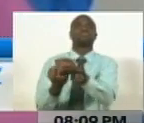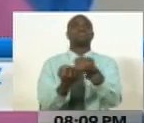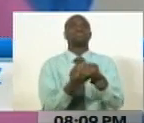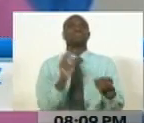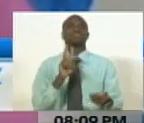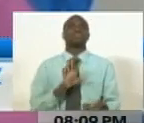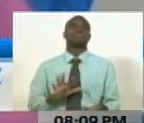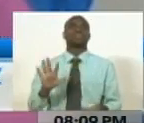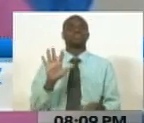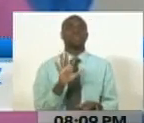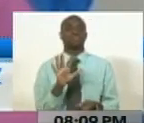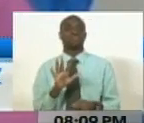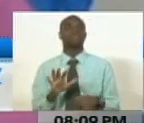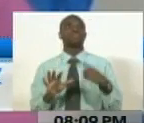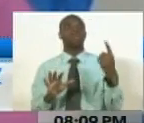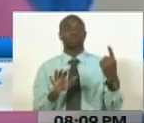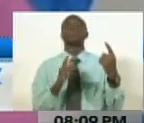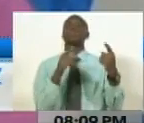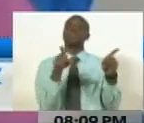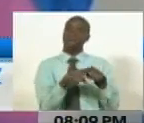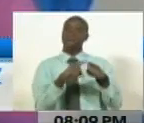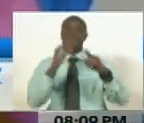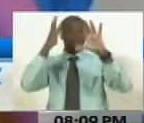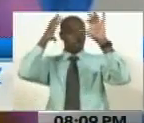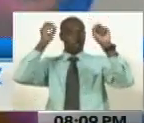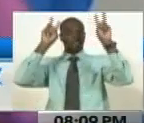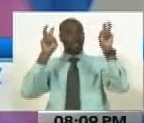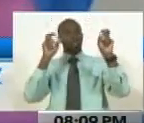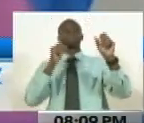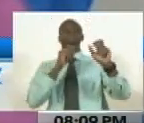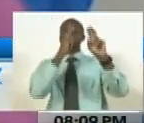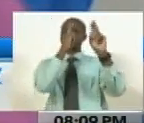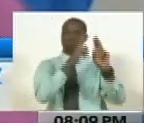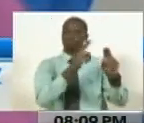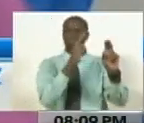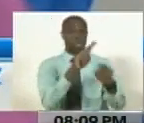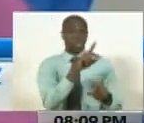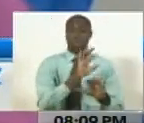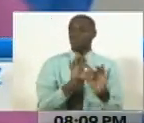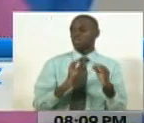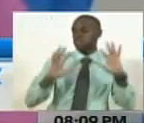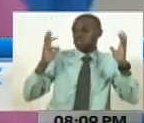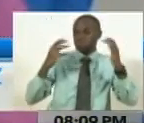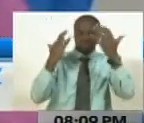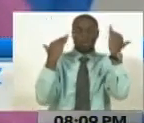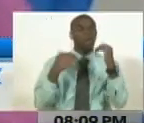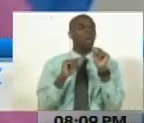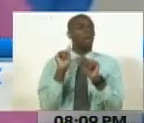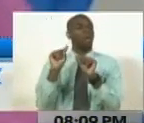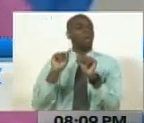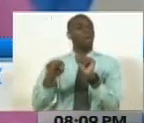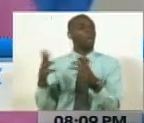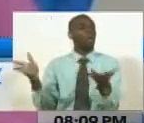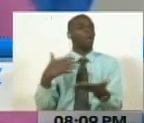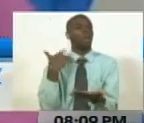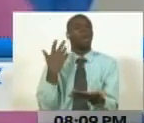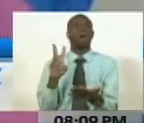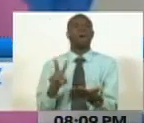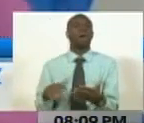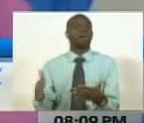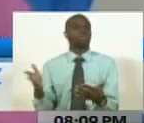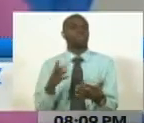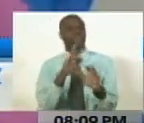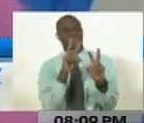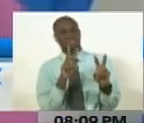acciones diplomáticas de respeto. No esta forma histérica que tienen de expresar,